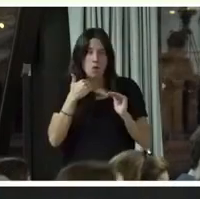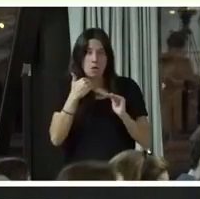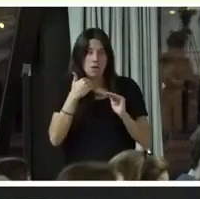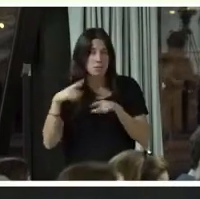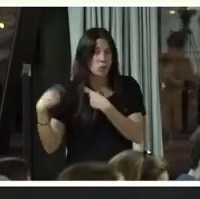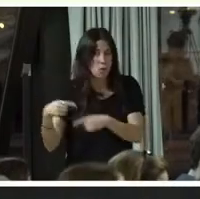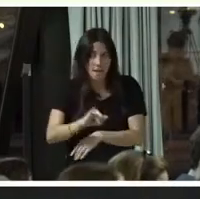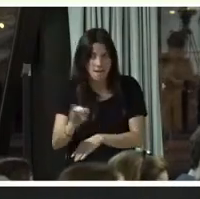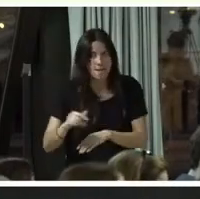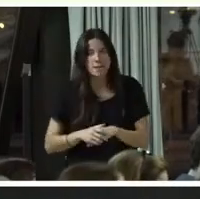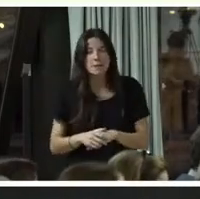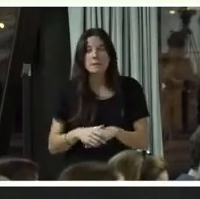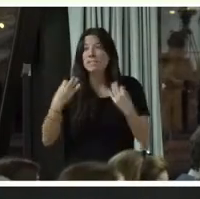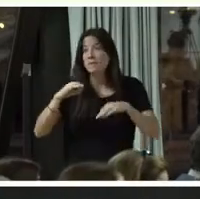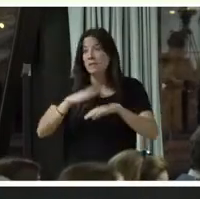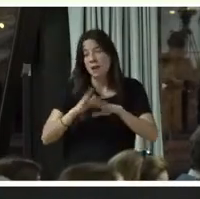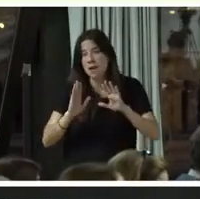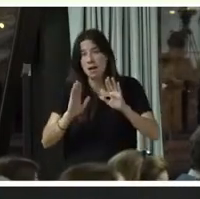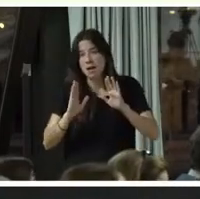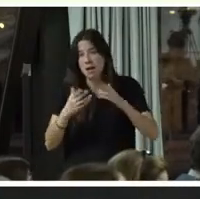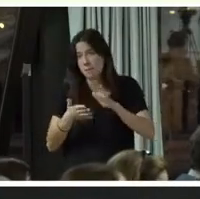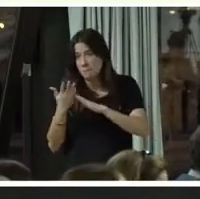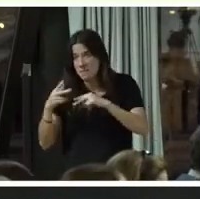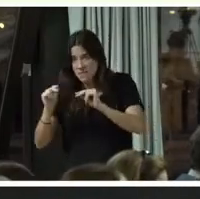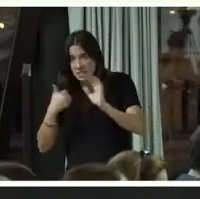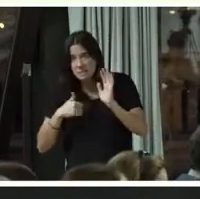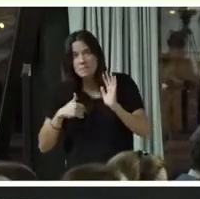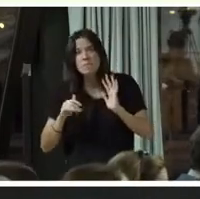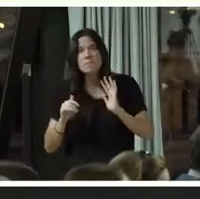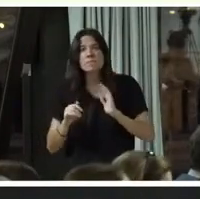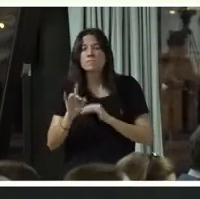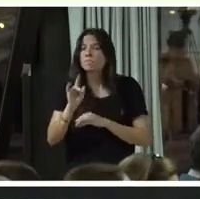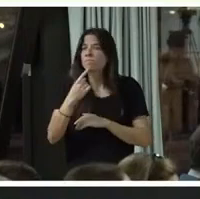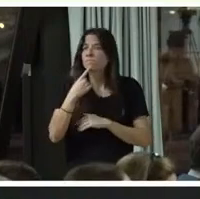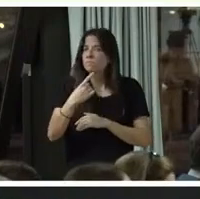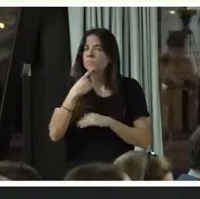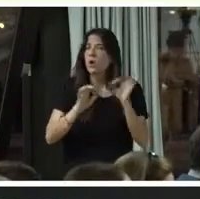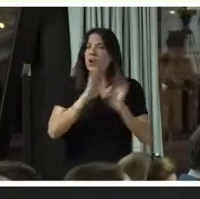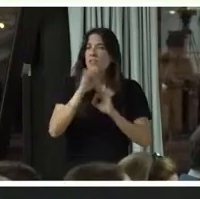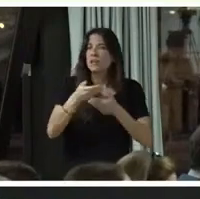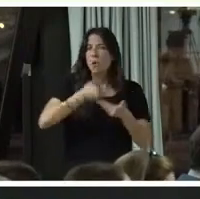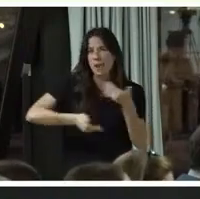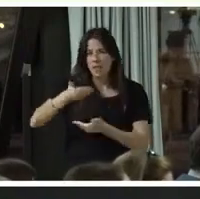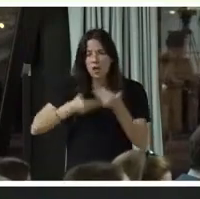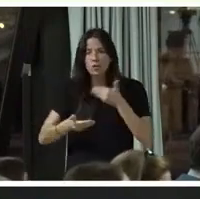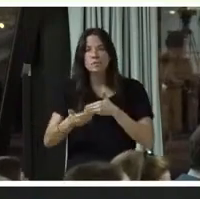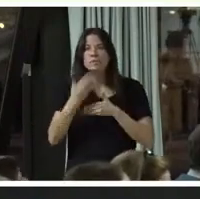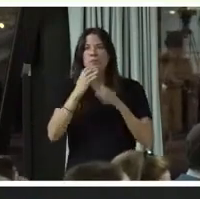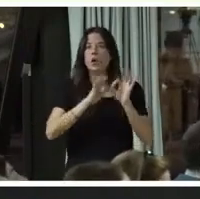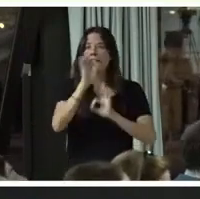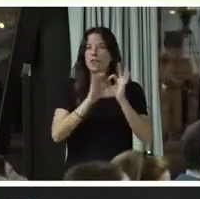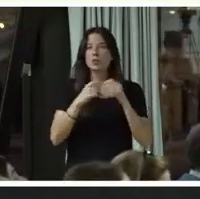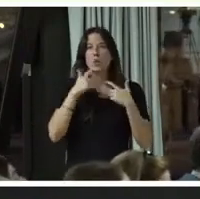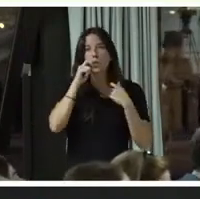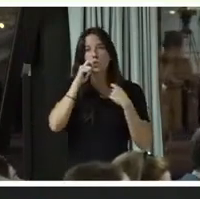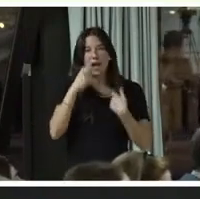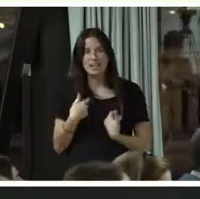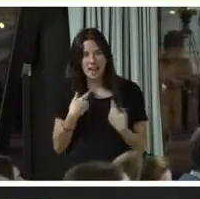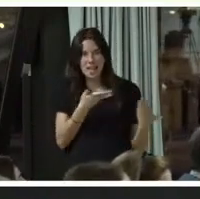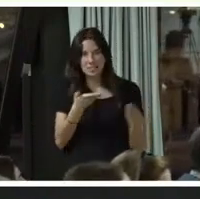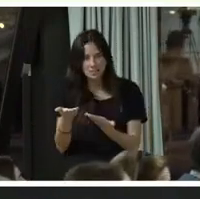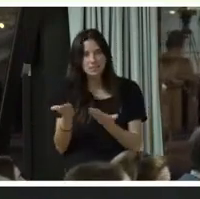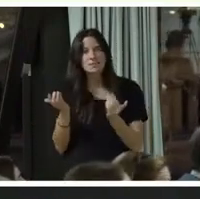medio bueno simplemente para para acabar sí decir que las organizaciones de cooperación y las organizaciones humanitarias